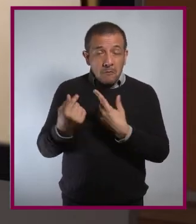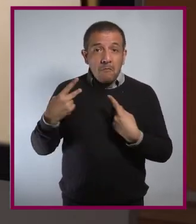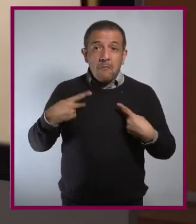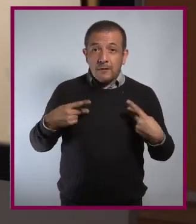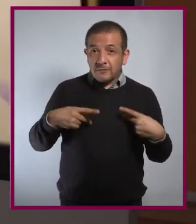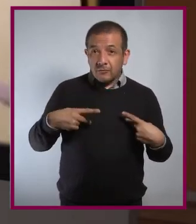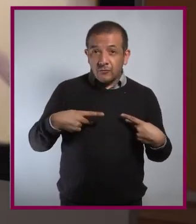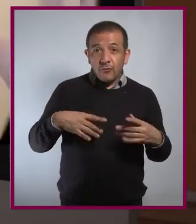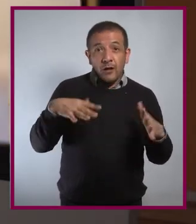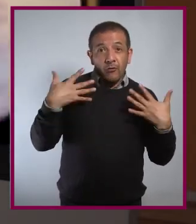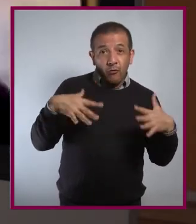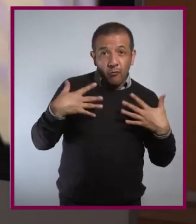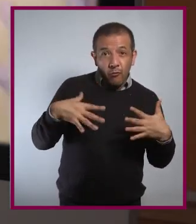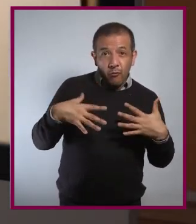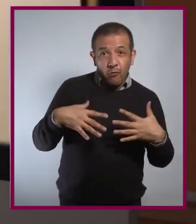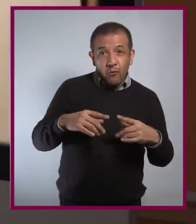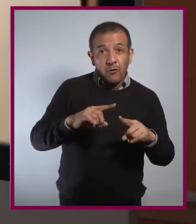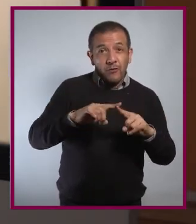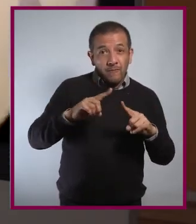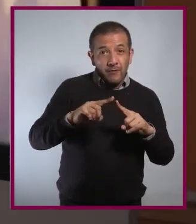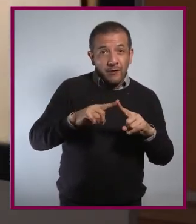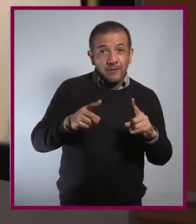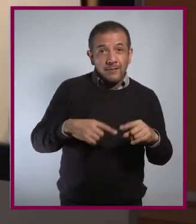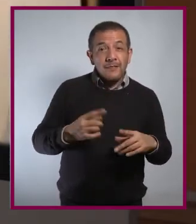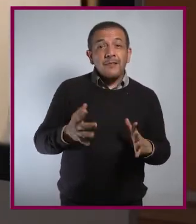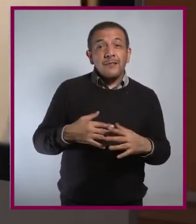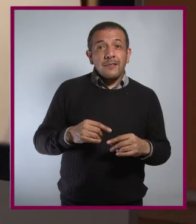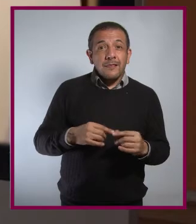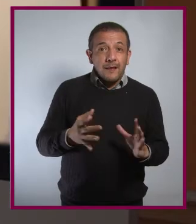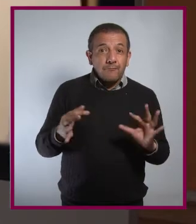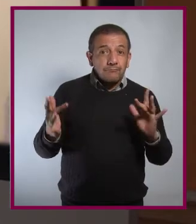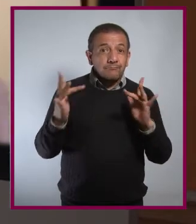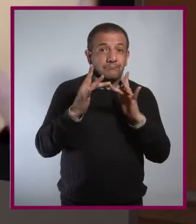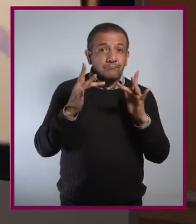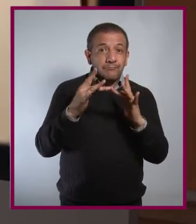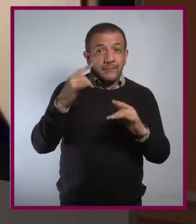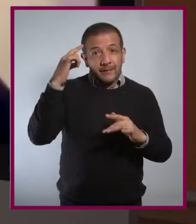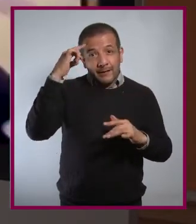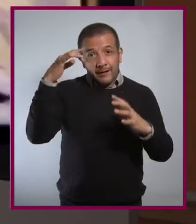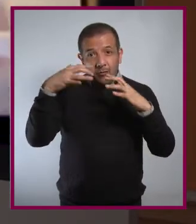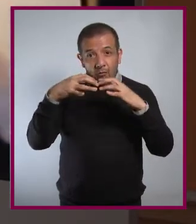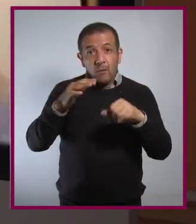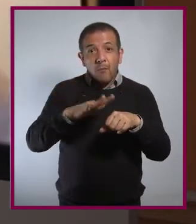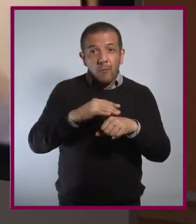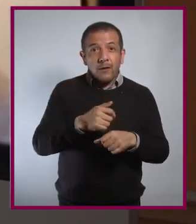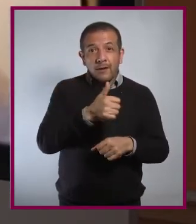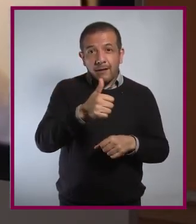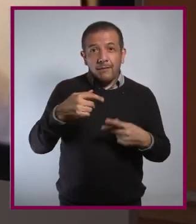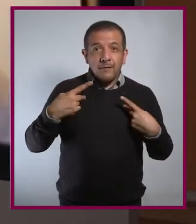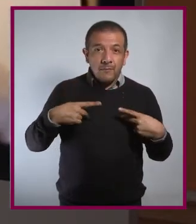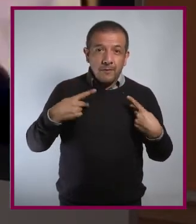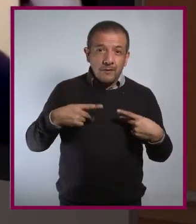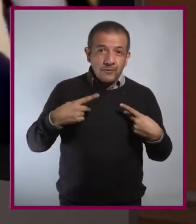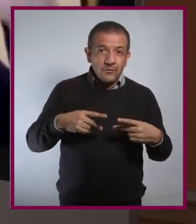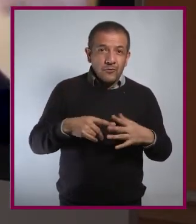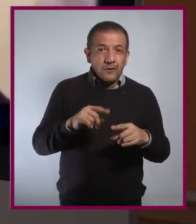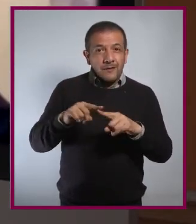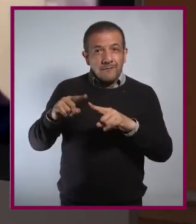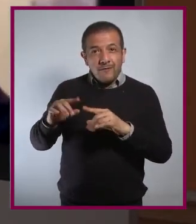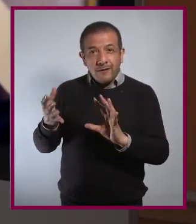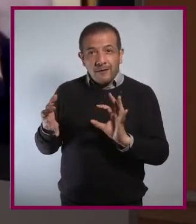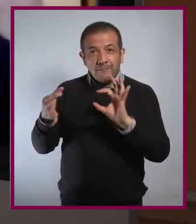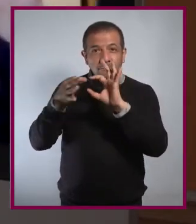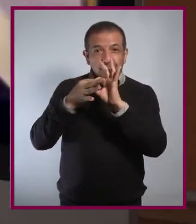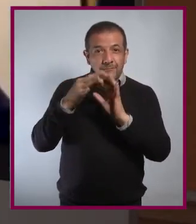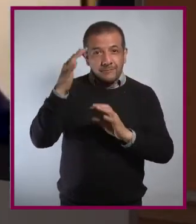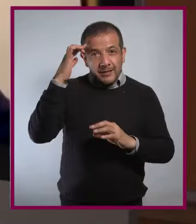significar el mismo tipo de estimulación al sistema nervioso, que finalmente es el que capta estas sensaciones en la periferia y las